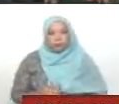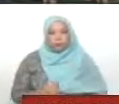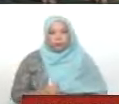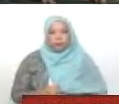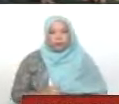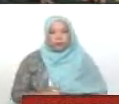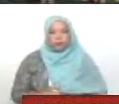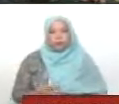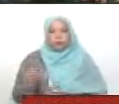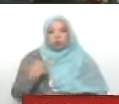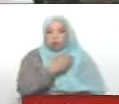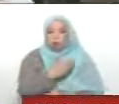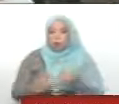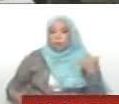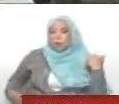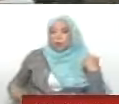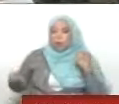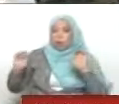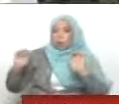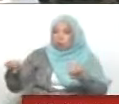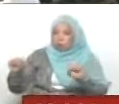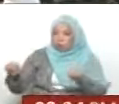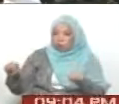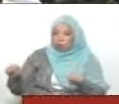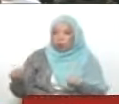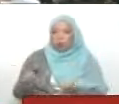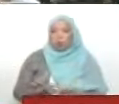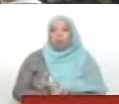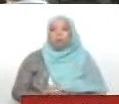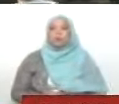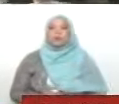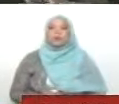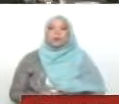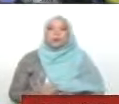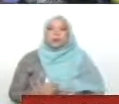Me declaré el presidente de los motopiruetas.